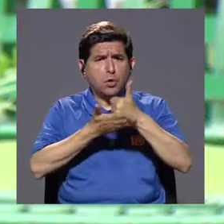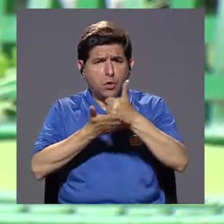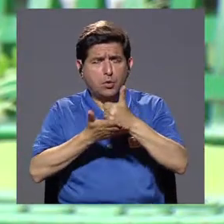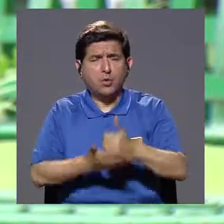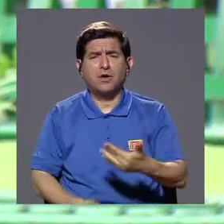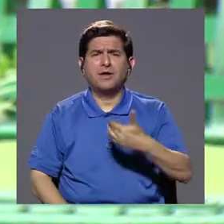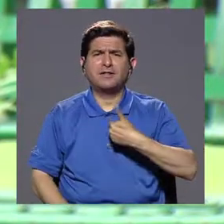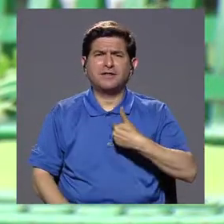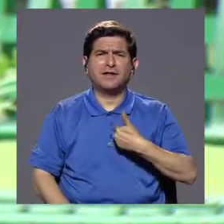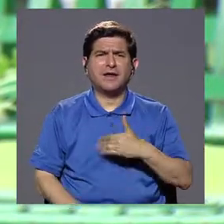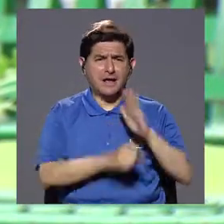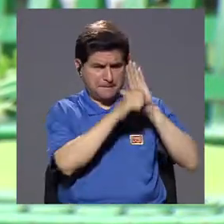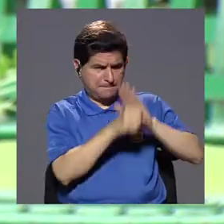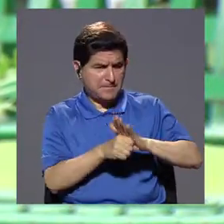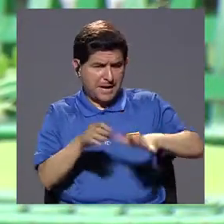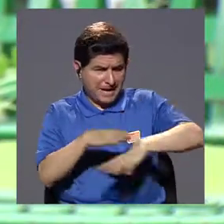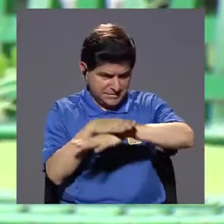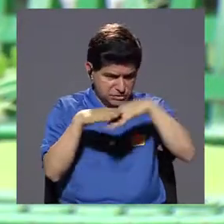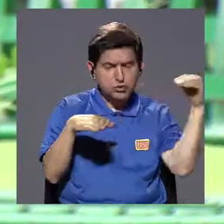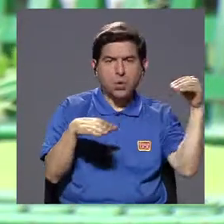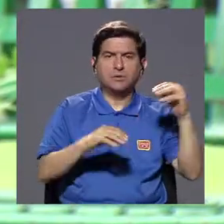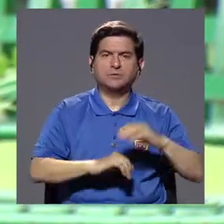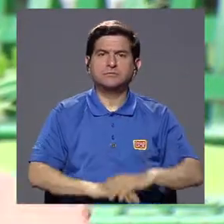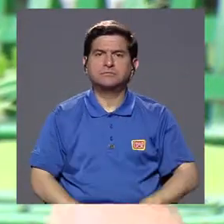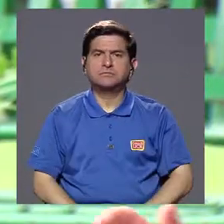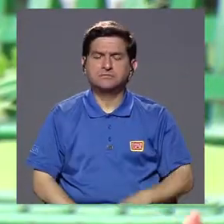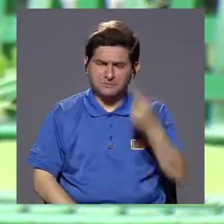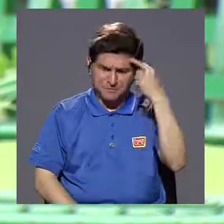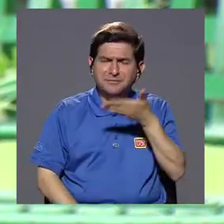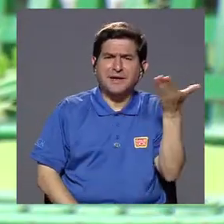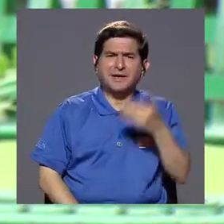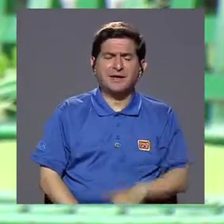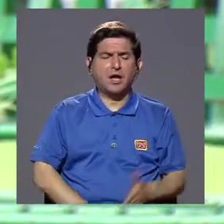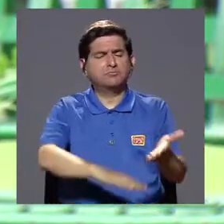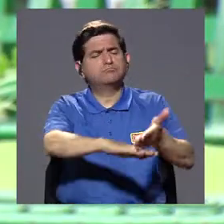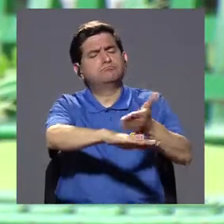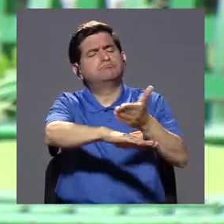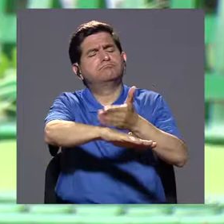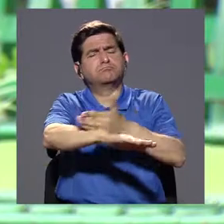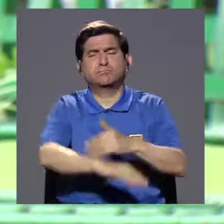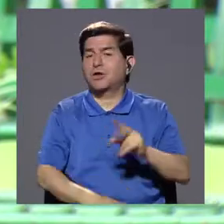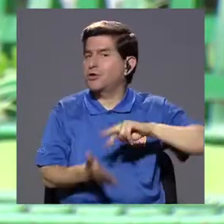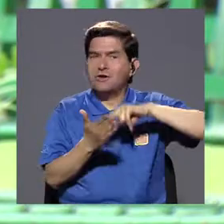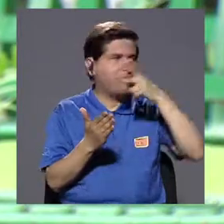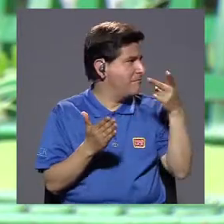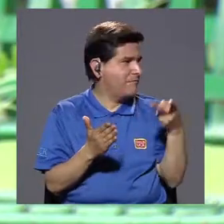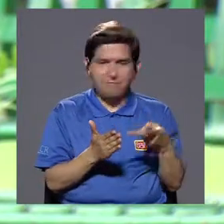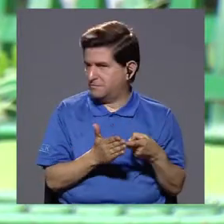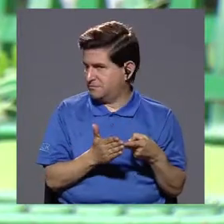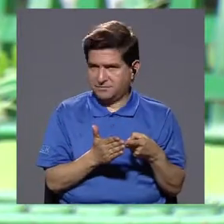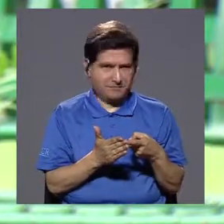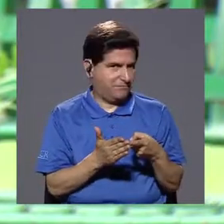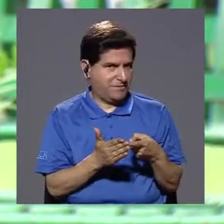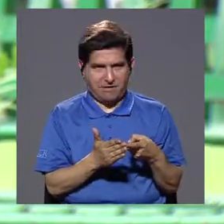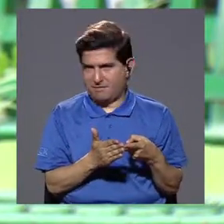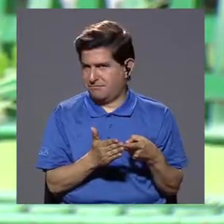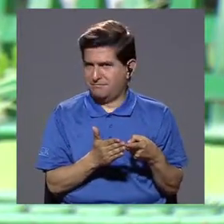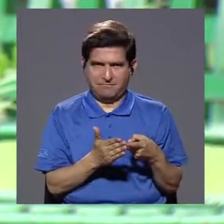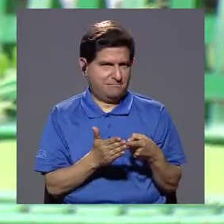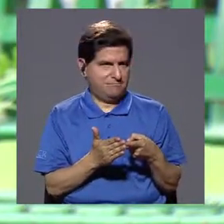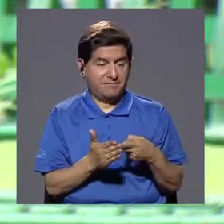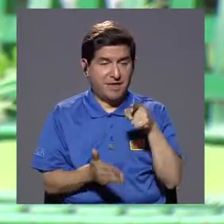el que haya una cierta presión externa para para salir adelante no quiero decir digamos con esto